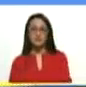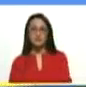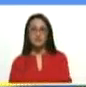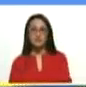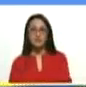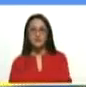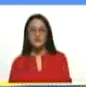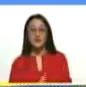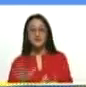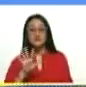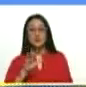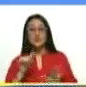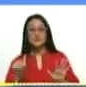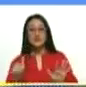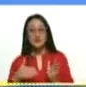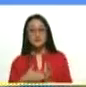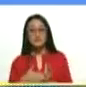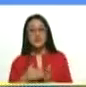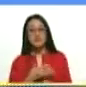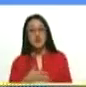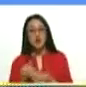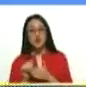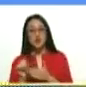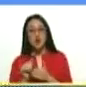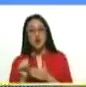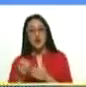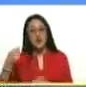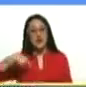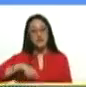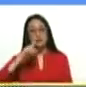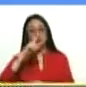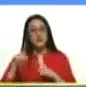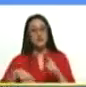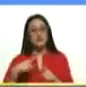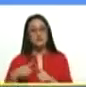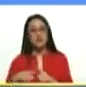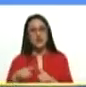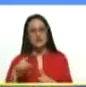Pasamos de 56 mil millones de dólares de ingresos anuales